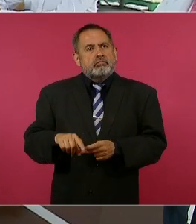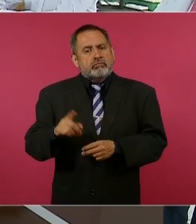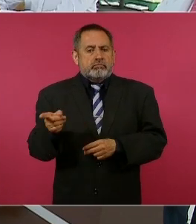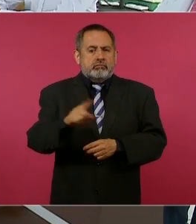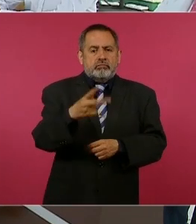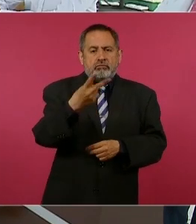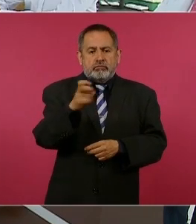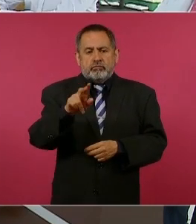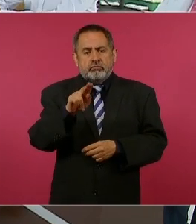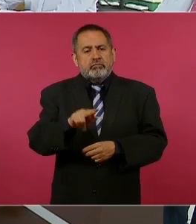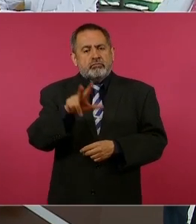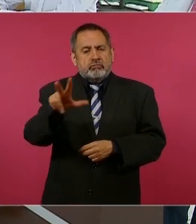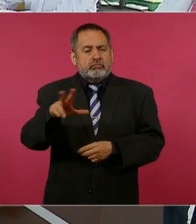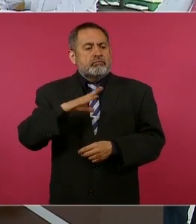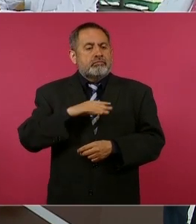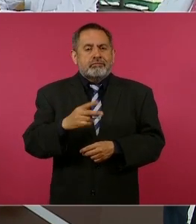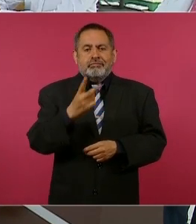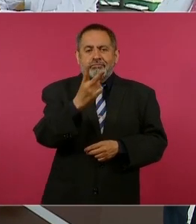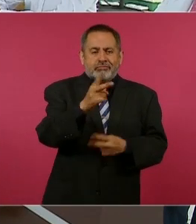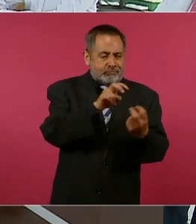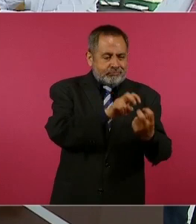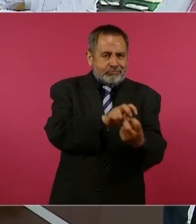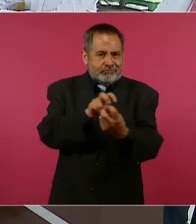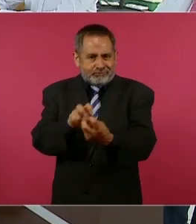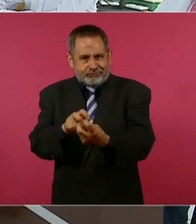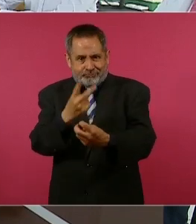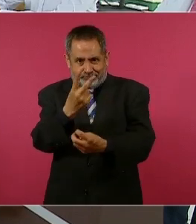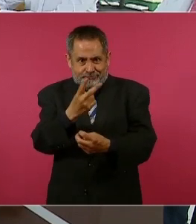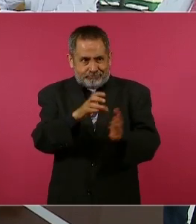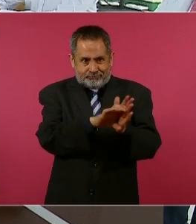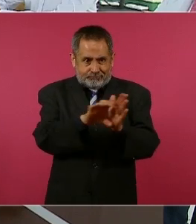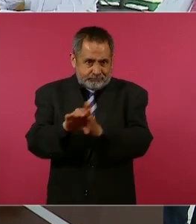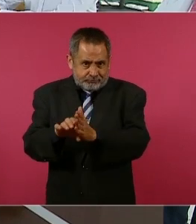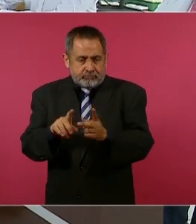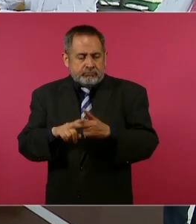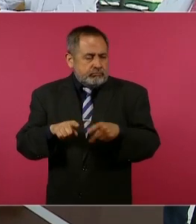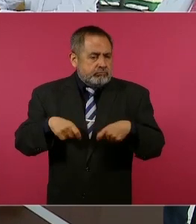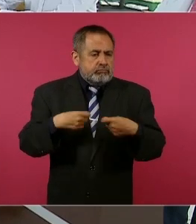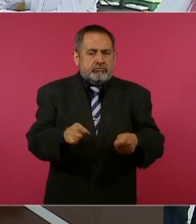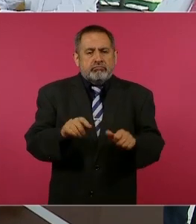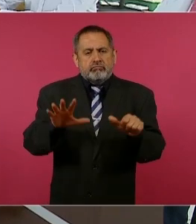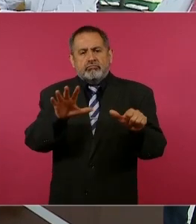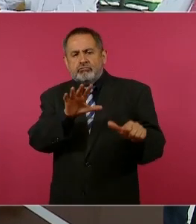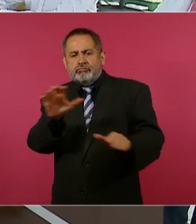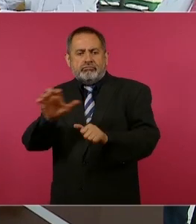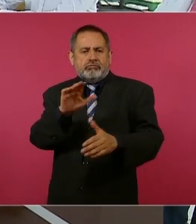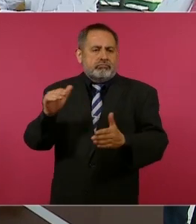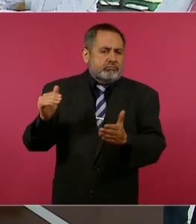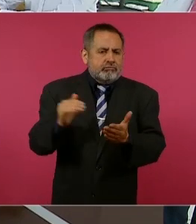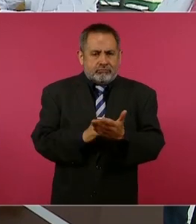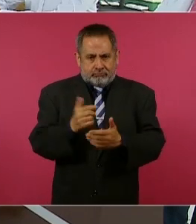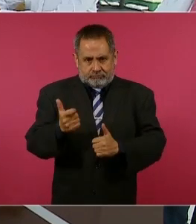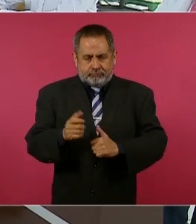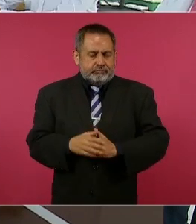288 centros de salud que cuentan con dos consultorios y que serán beneficiados con